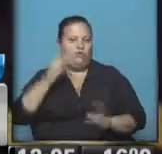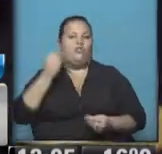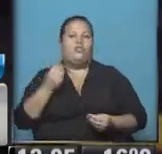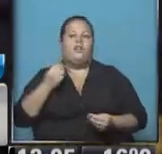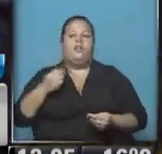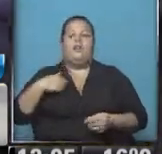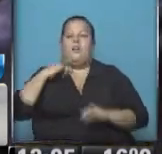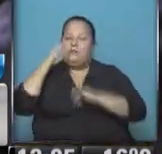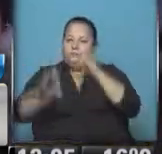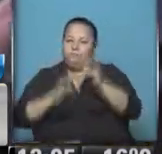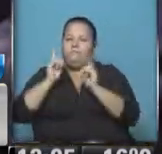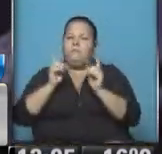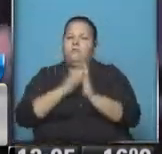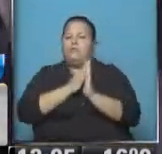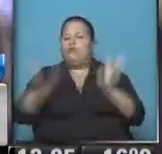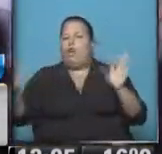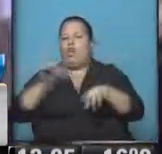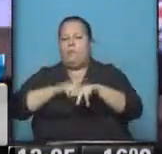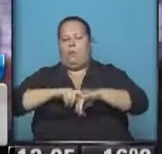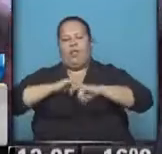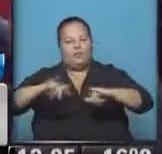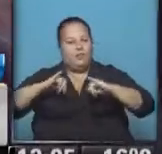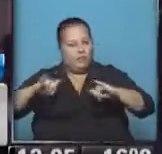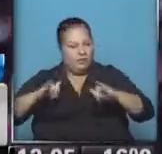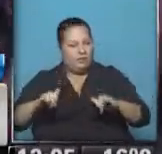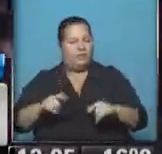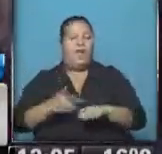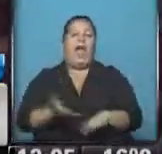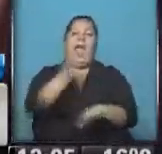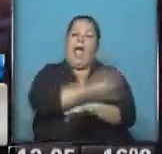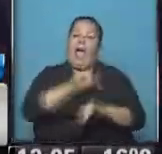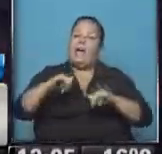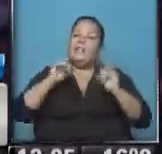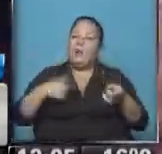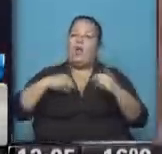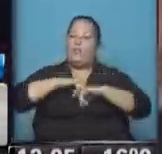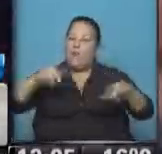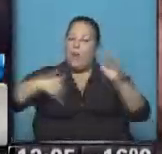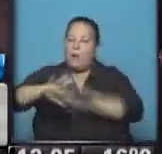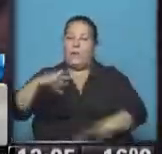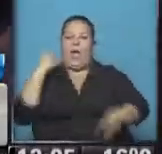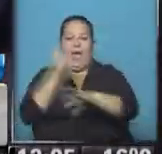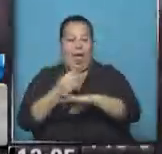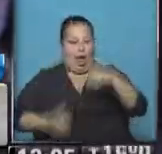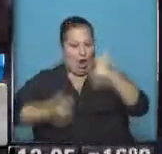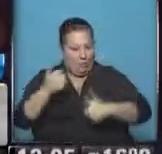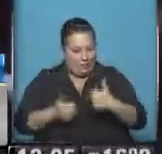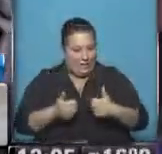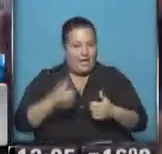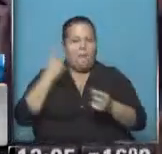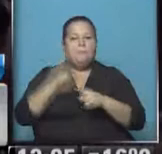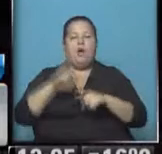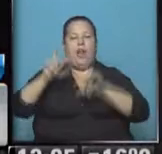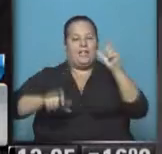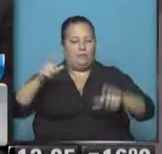que hemos dicho durante toda la campaña y antes de la campaña, desde que anunciamos que íbamos a competir con el